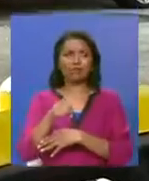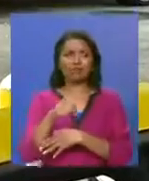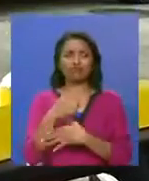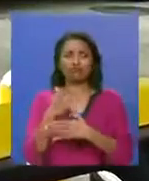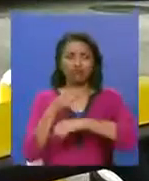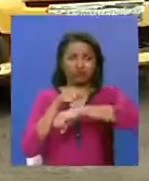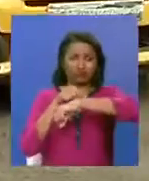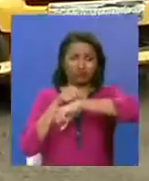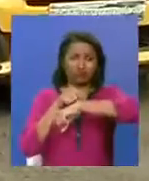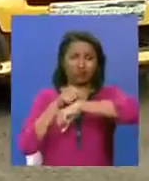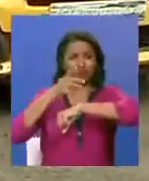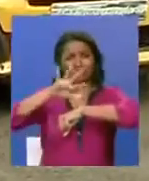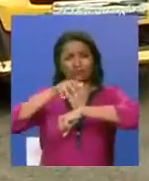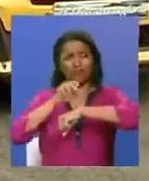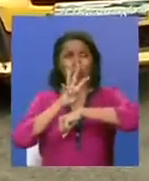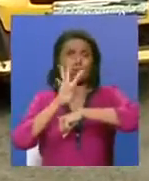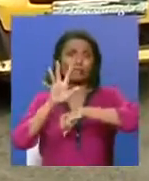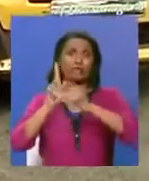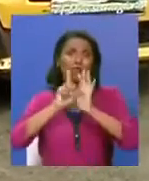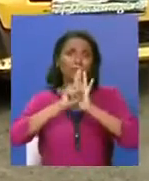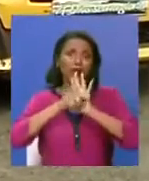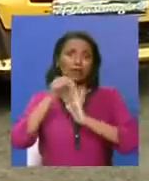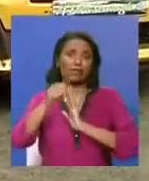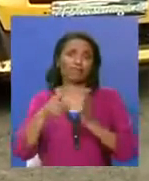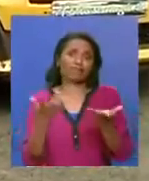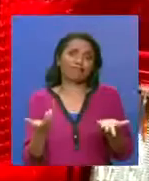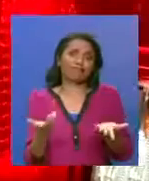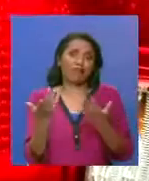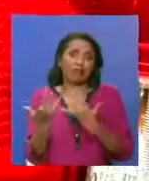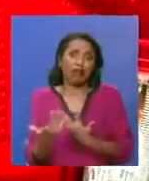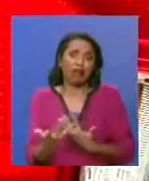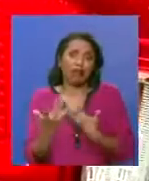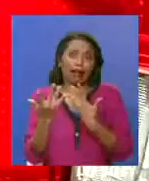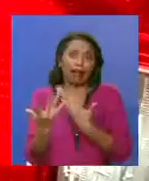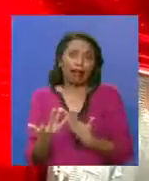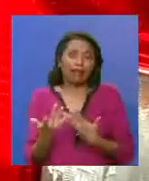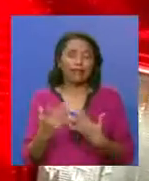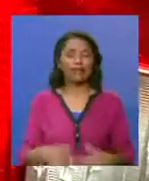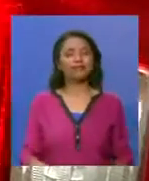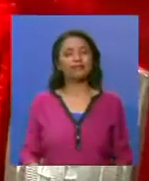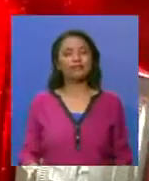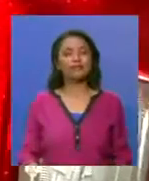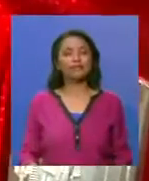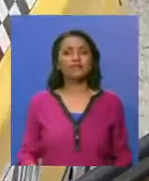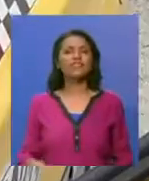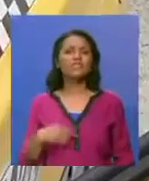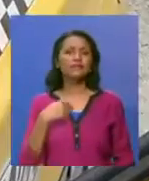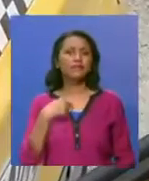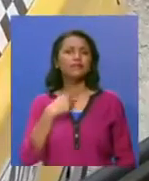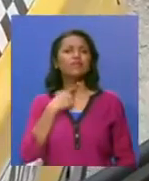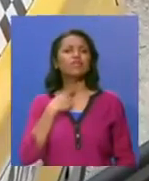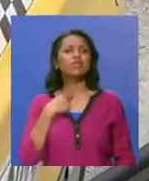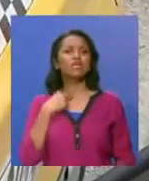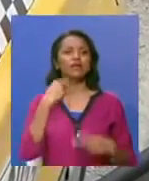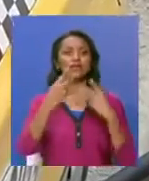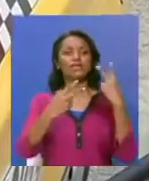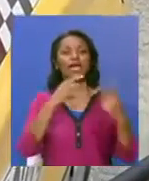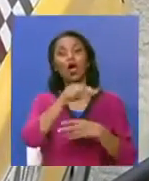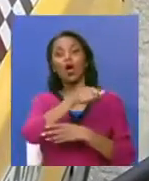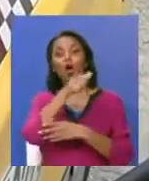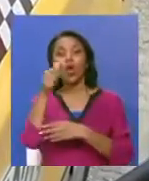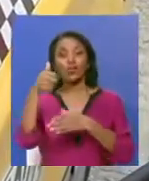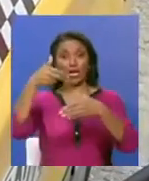casi exactamente 45 minutos, fue el primero que llegué, hubo un bloqueo. Me gustaría que fueran a dar un recorrido por toda la otra Terpel,